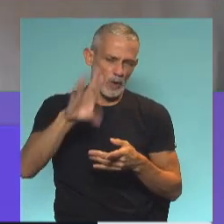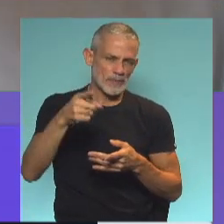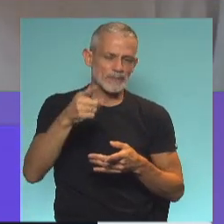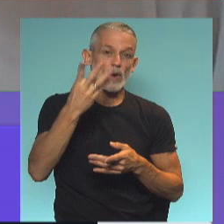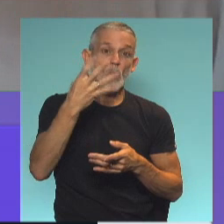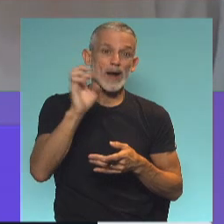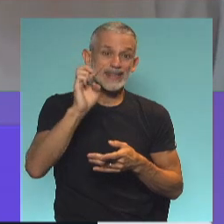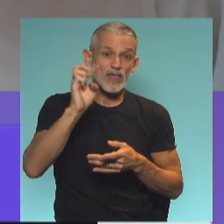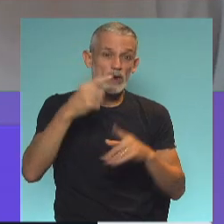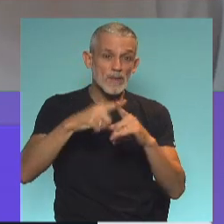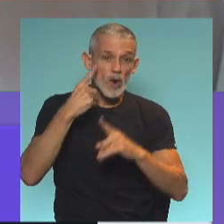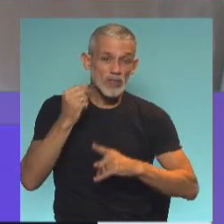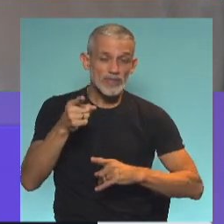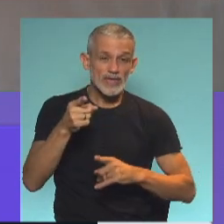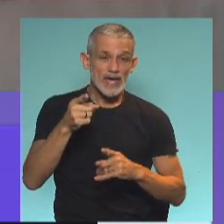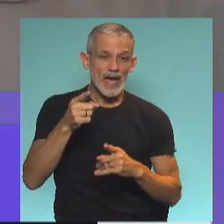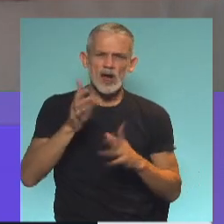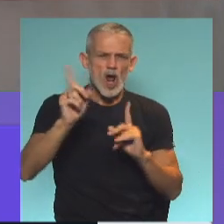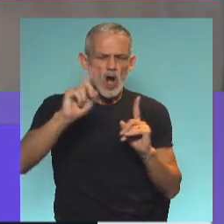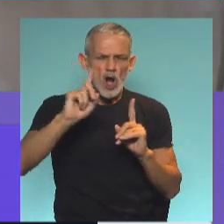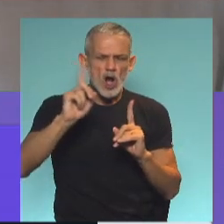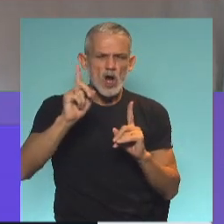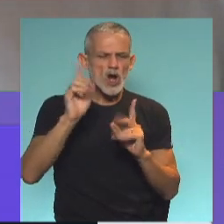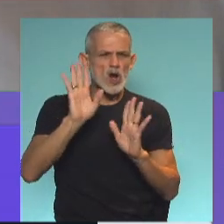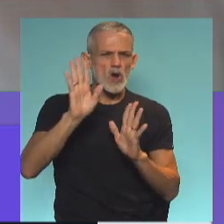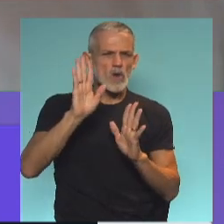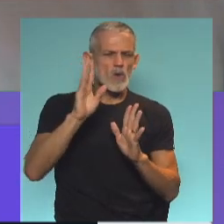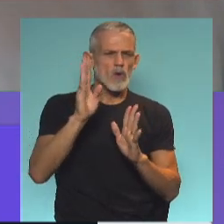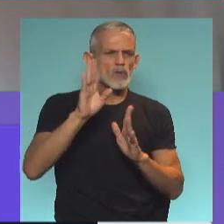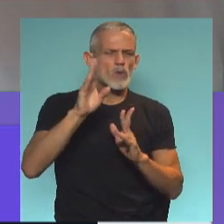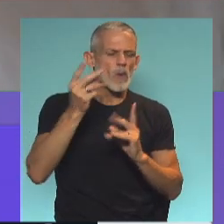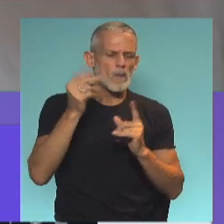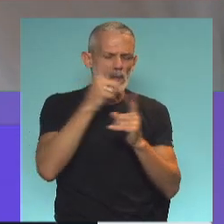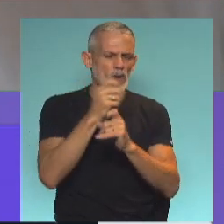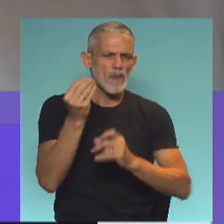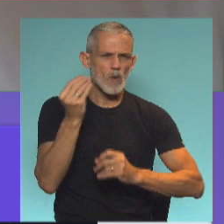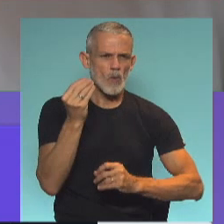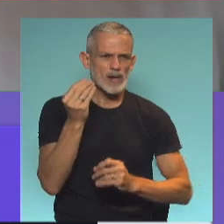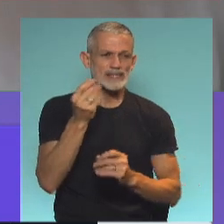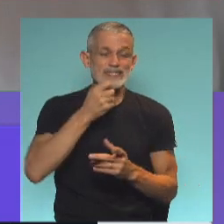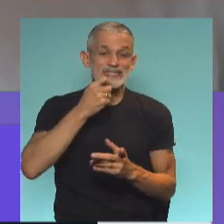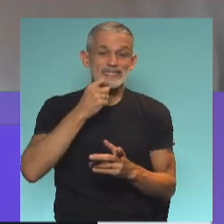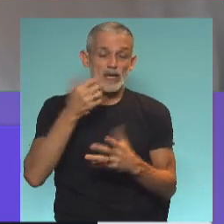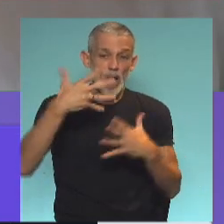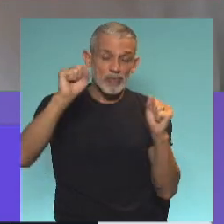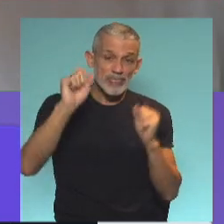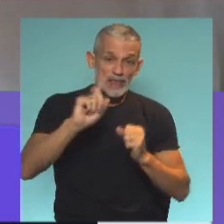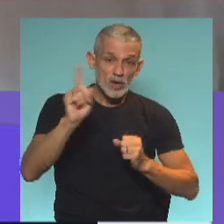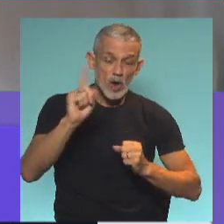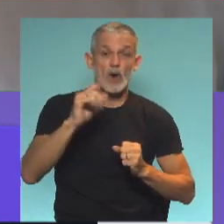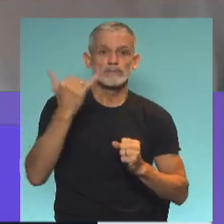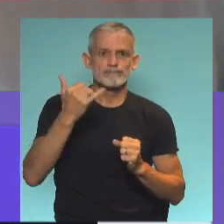dólares por día, ¿no? No, el problema muy importante, Alejandro, es que si no se detecta a tiempo es